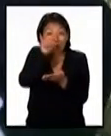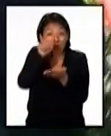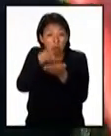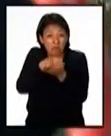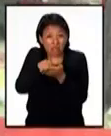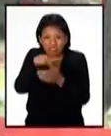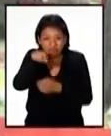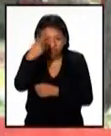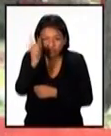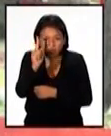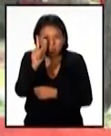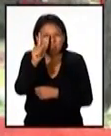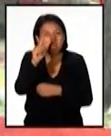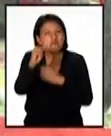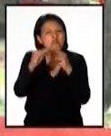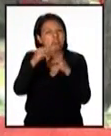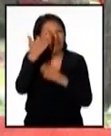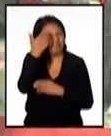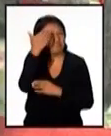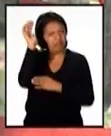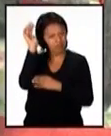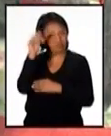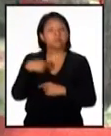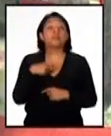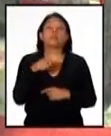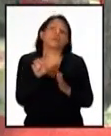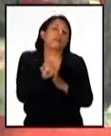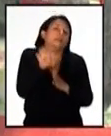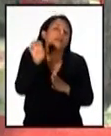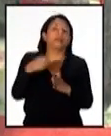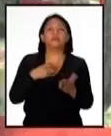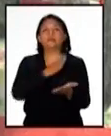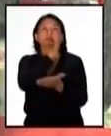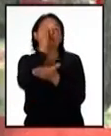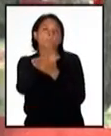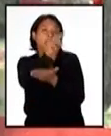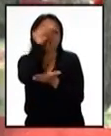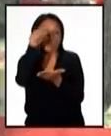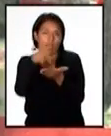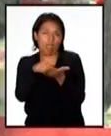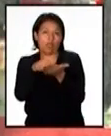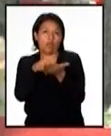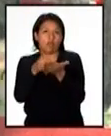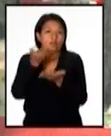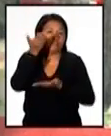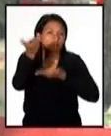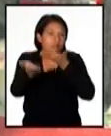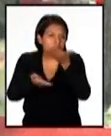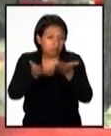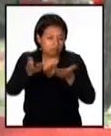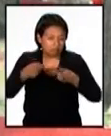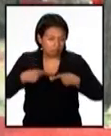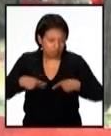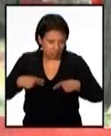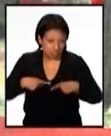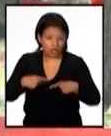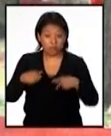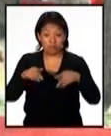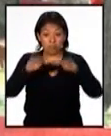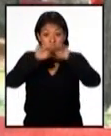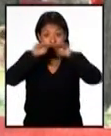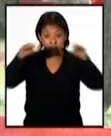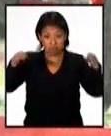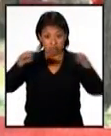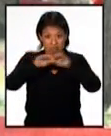ajeno. Por ejemplo, llegamos a un lugar de atención al público, los escritorios